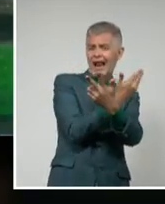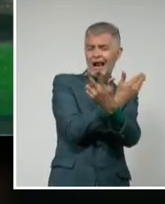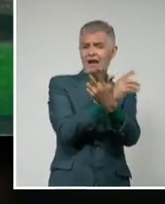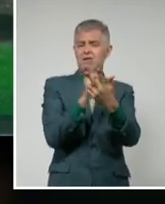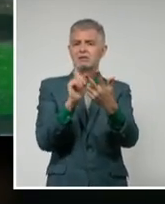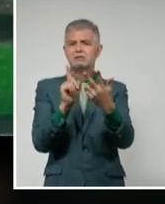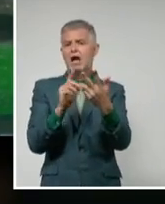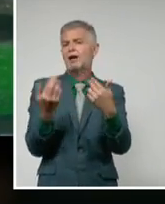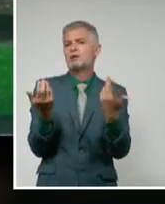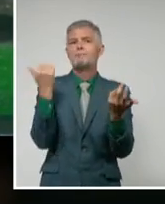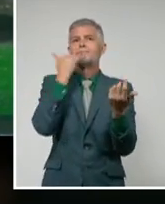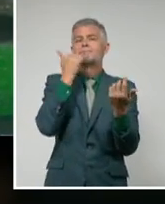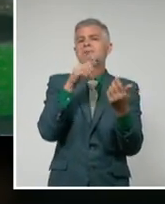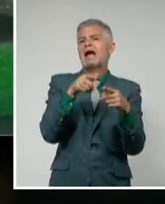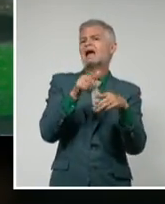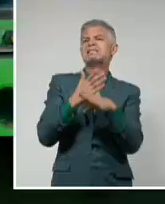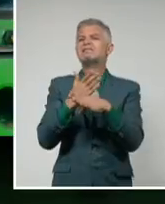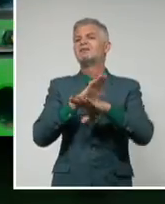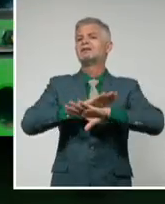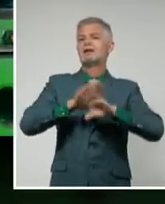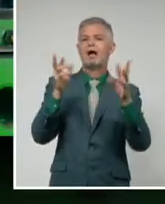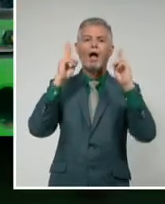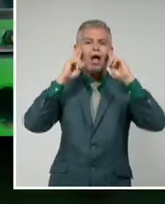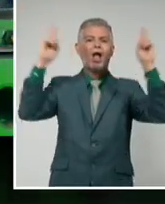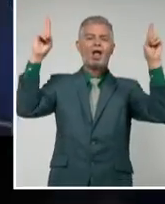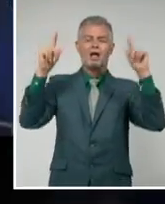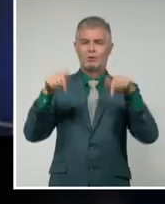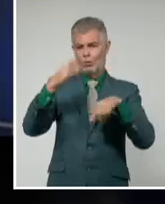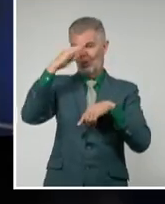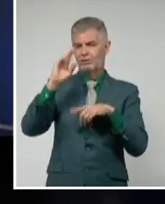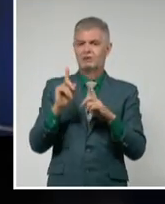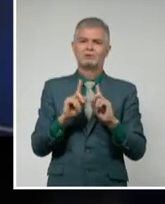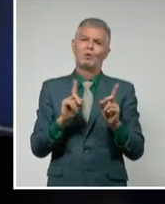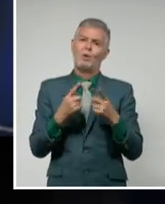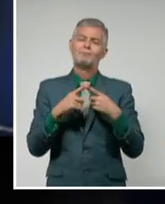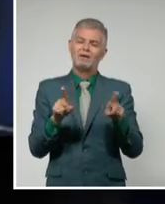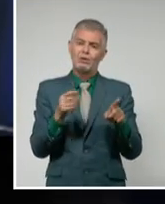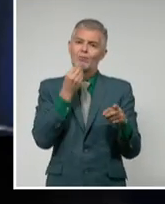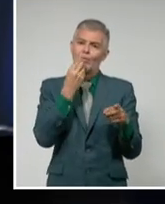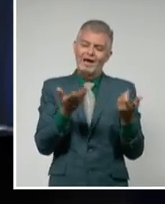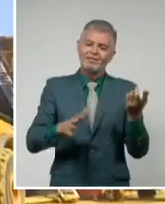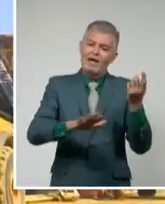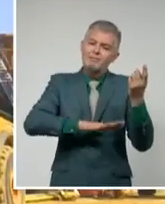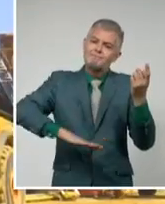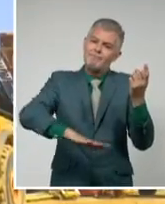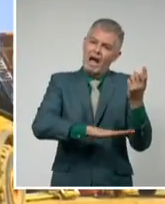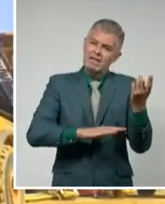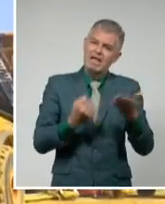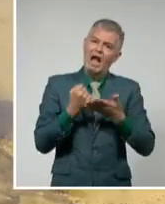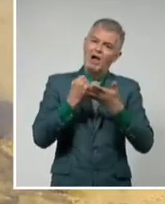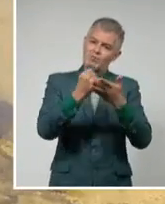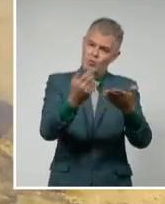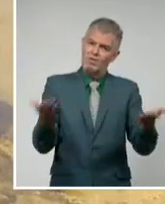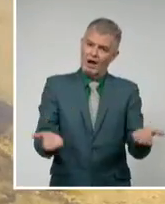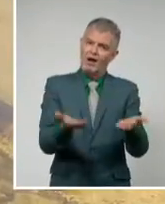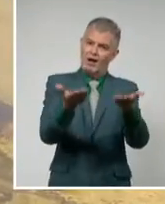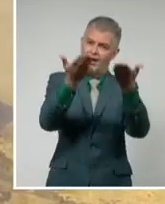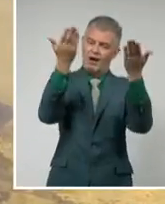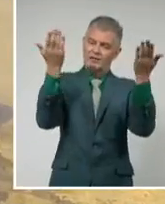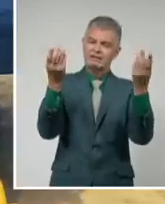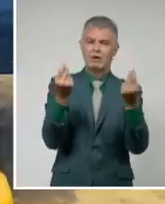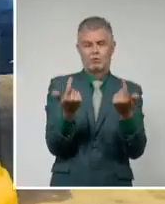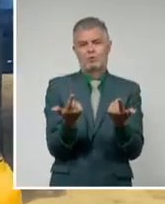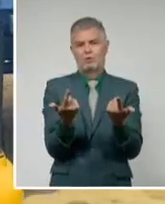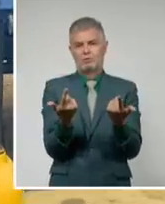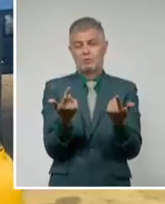mayores riquezas, pero creará las condiciones para obtener las riquezas que necesitamos, acotó el experto. Para enfrentar los retos del